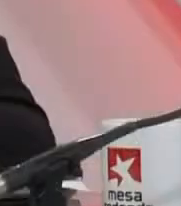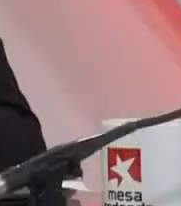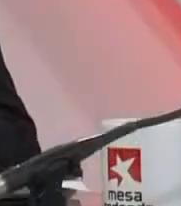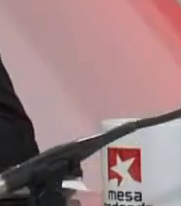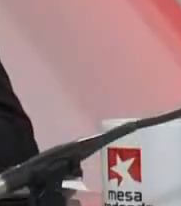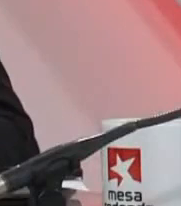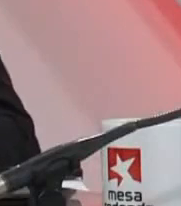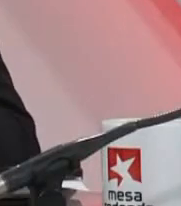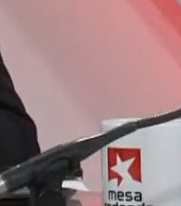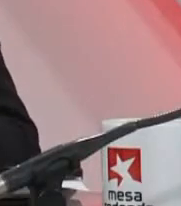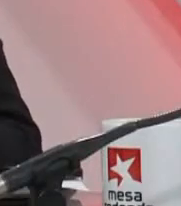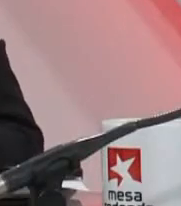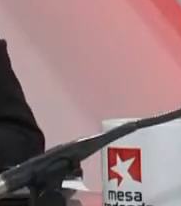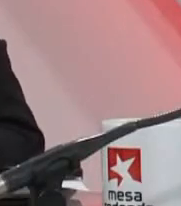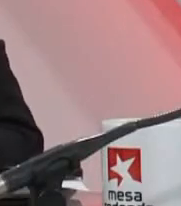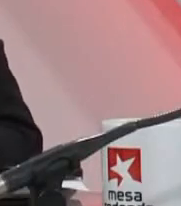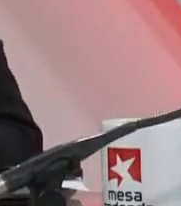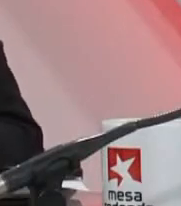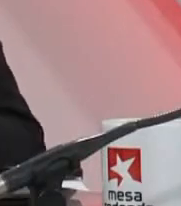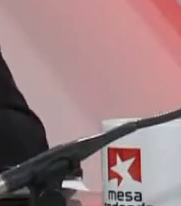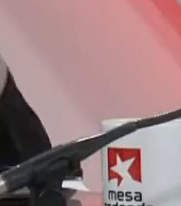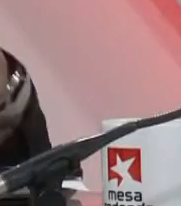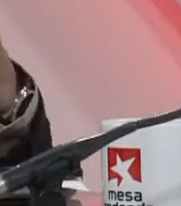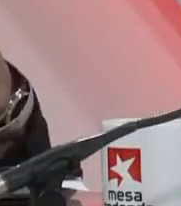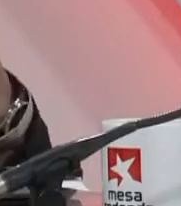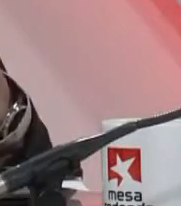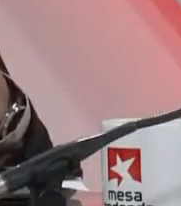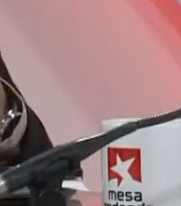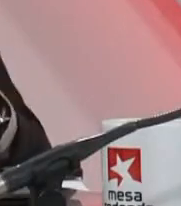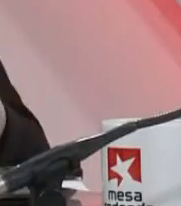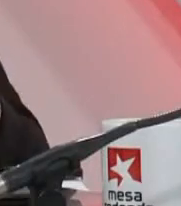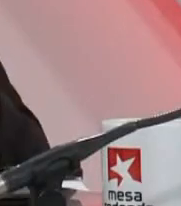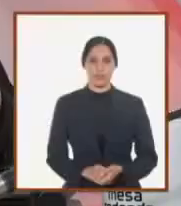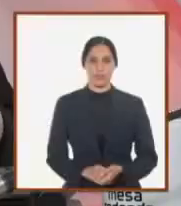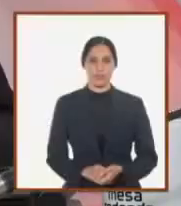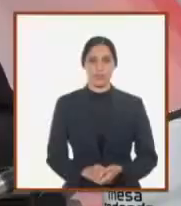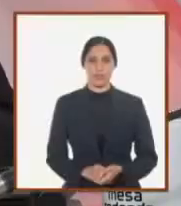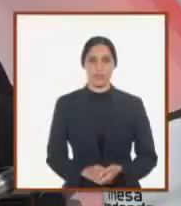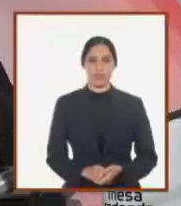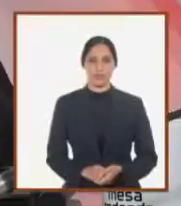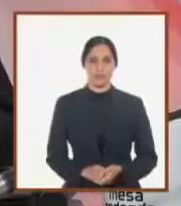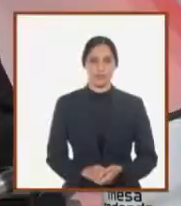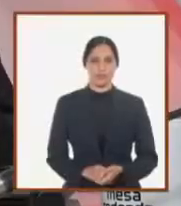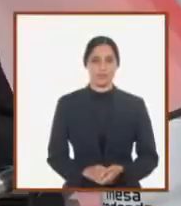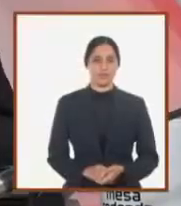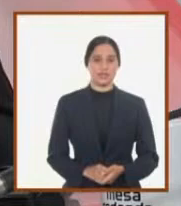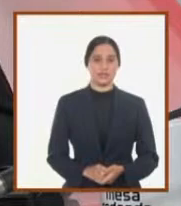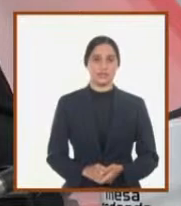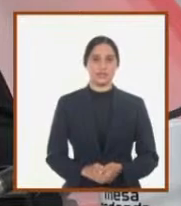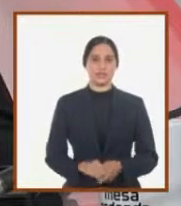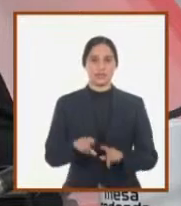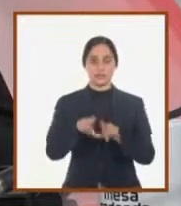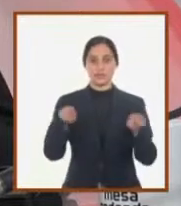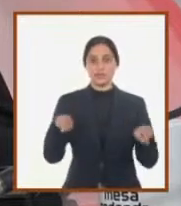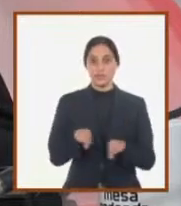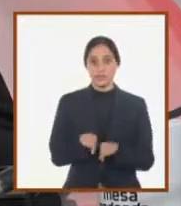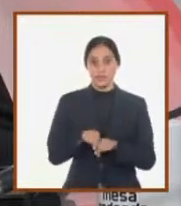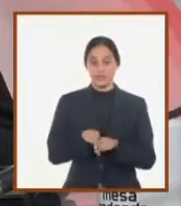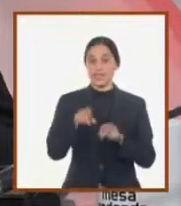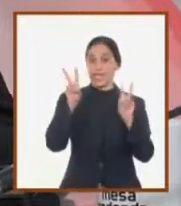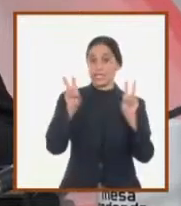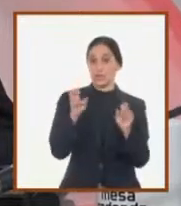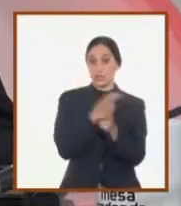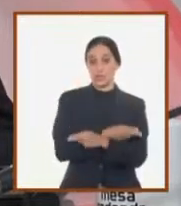ustedes Bueno la oficina de asuntos históricos ya decía negro tiene el privilegio de atesorar fondos extraordinarios de la